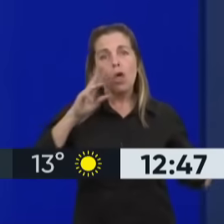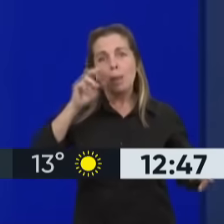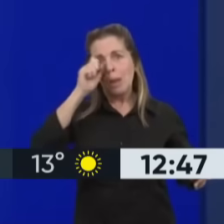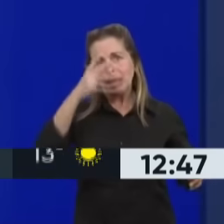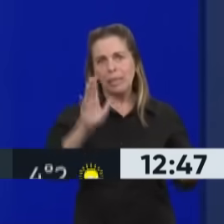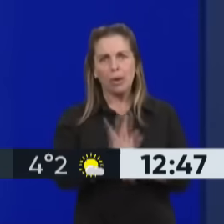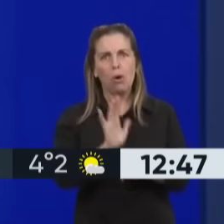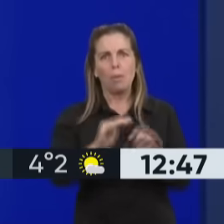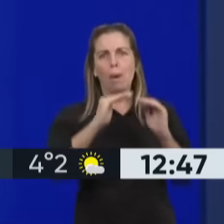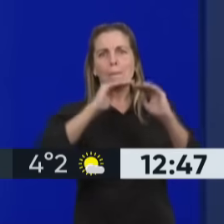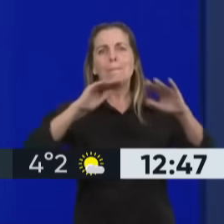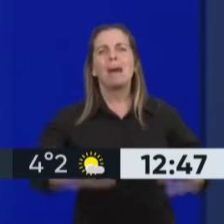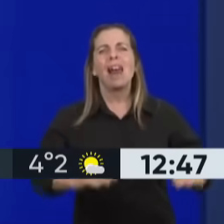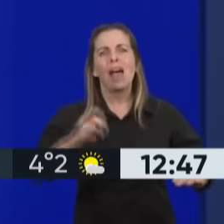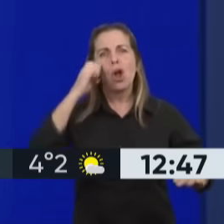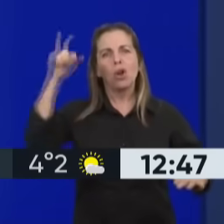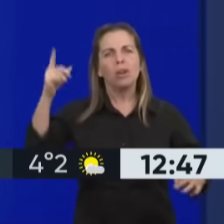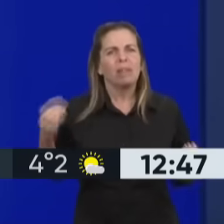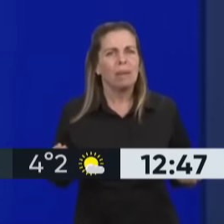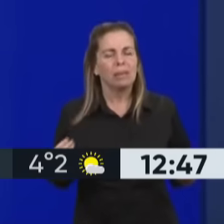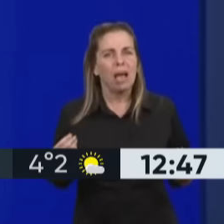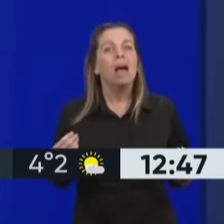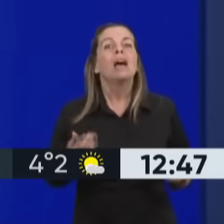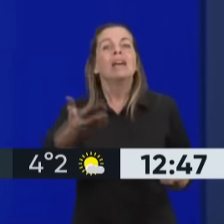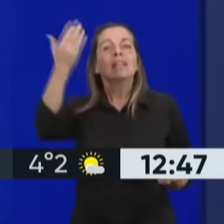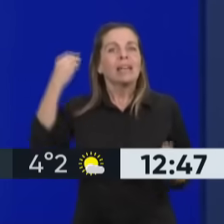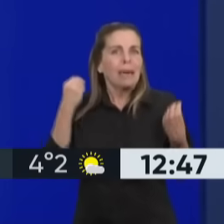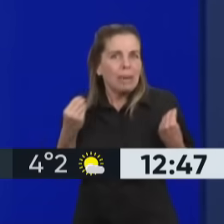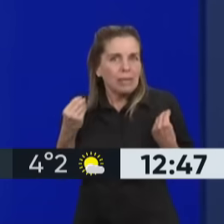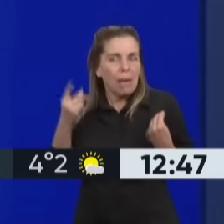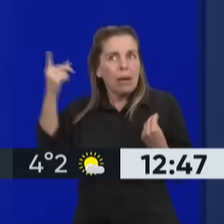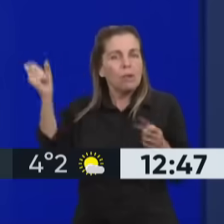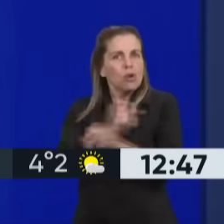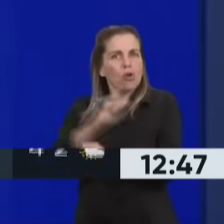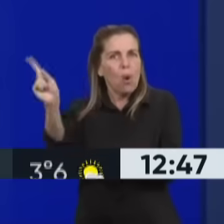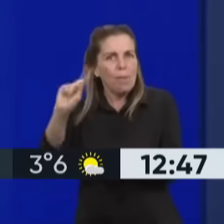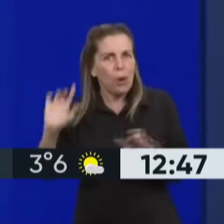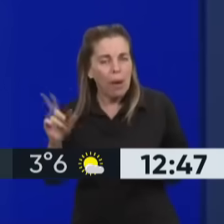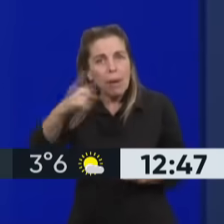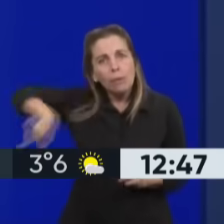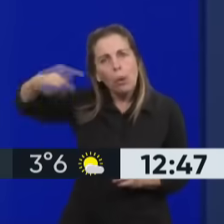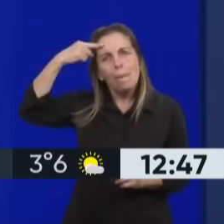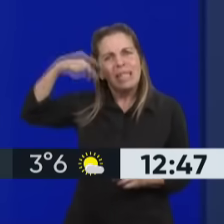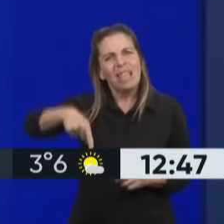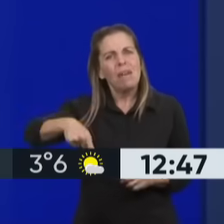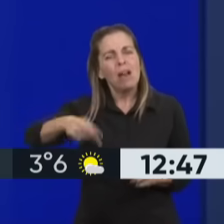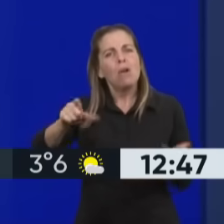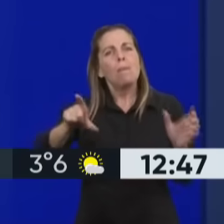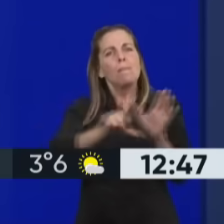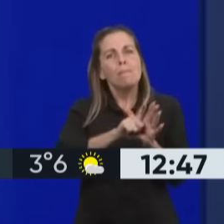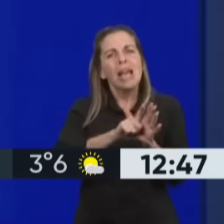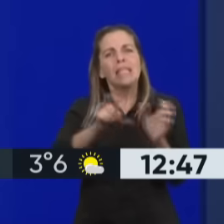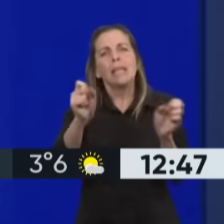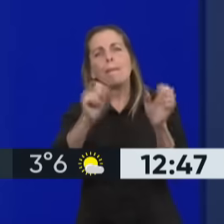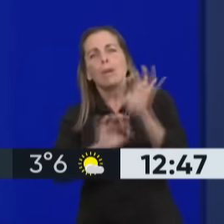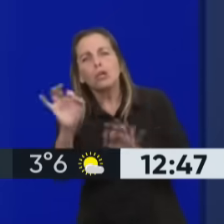muy simple. El motivo por el cual no se aprobaban las cosas es porque creían que iban a salir mal. Es decir,